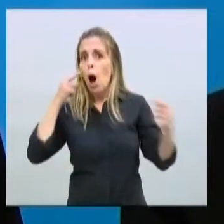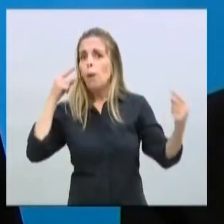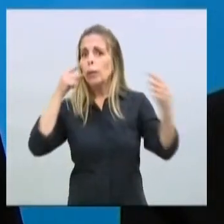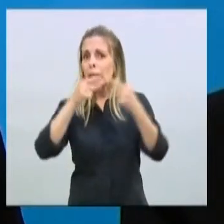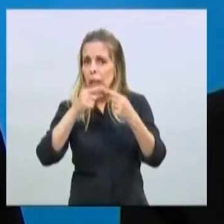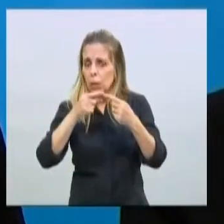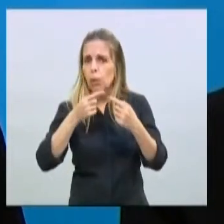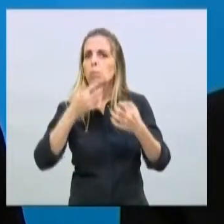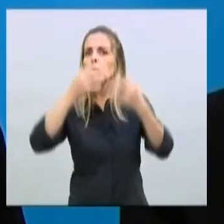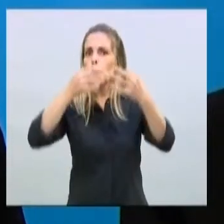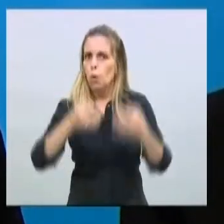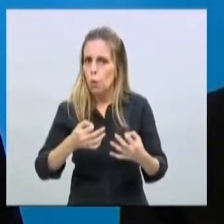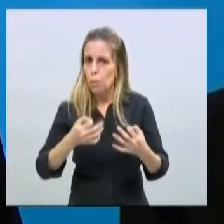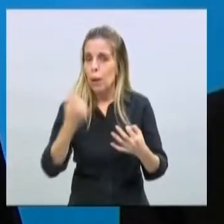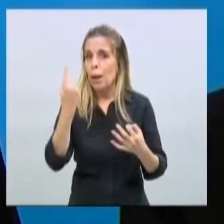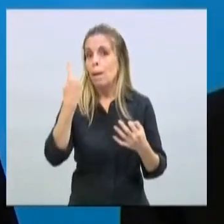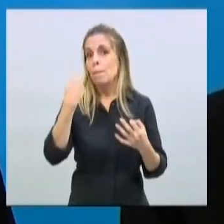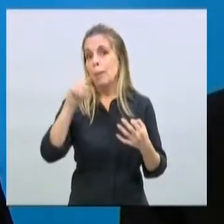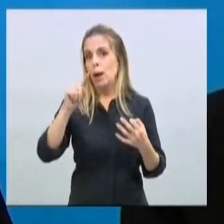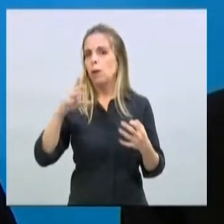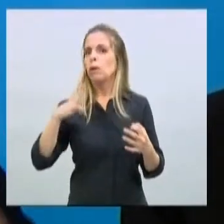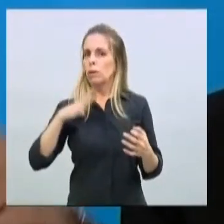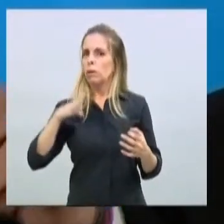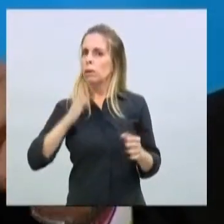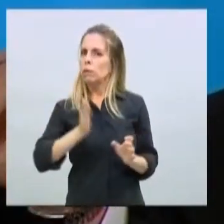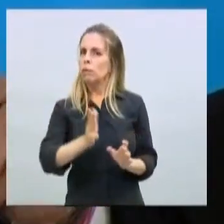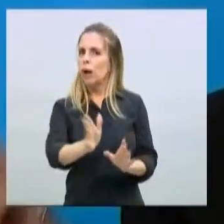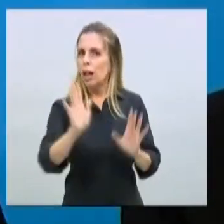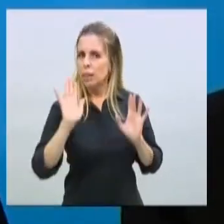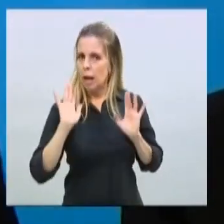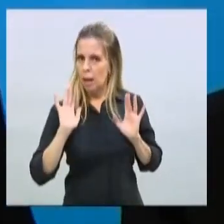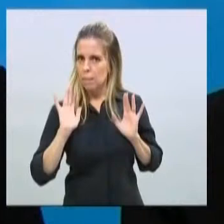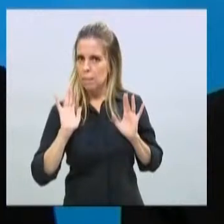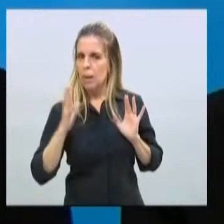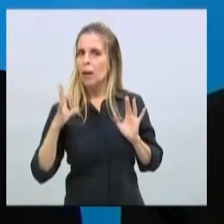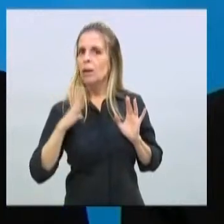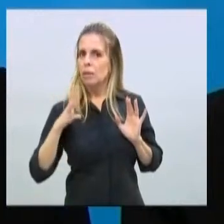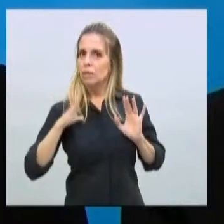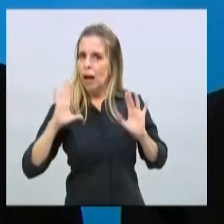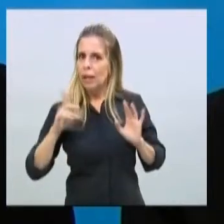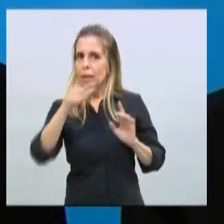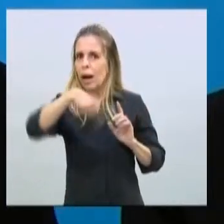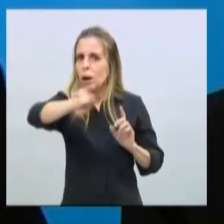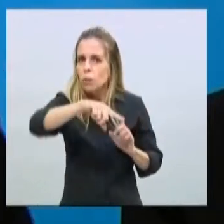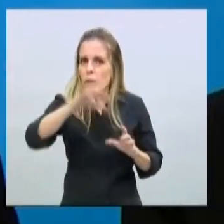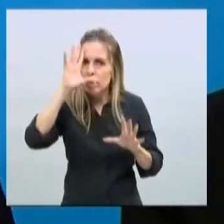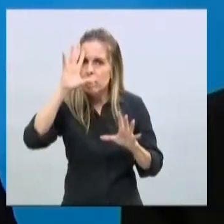batalla. ¿De acuerdo? Si ustedes recuerdan,